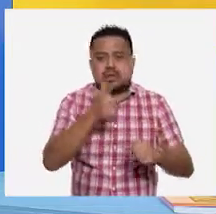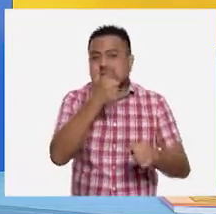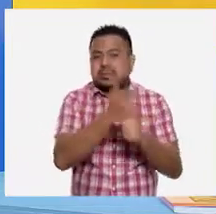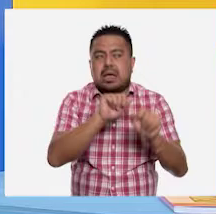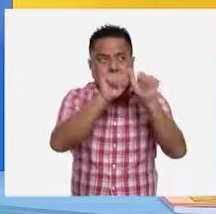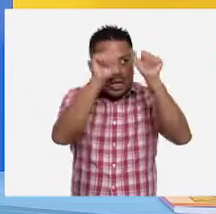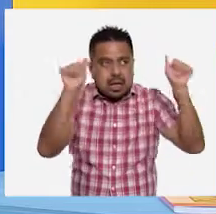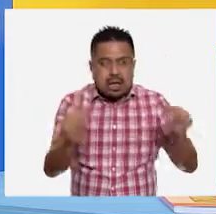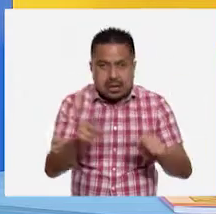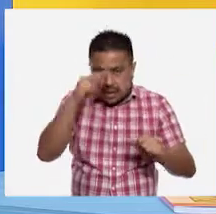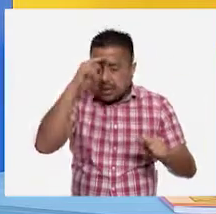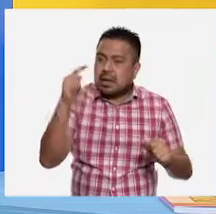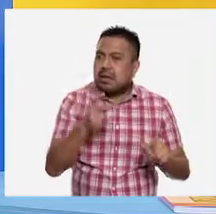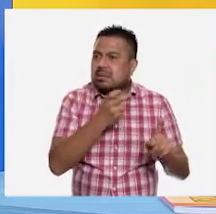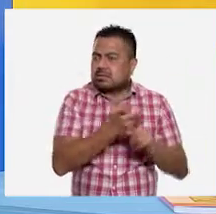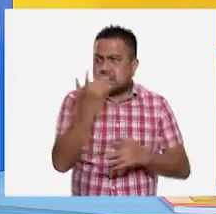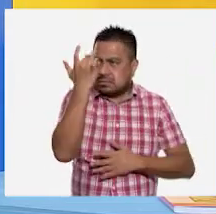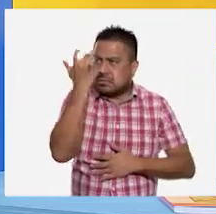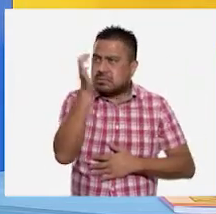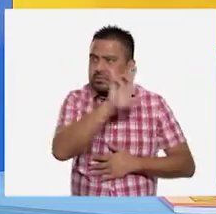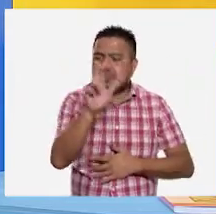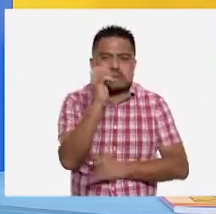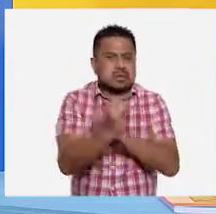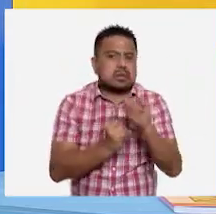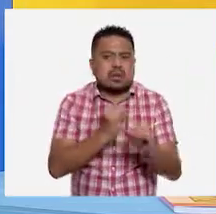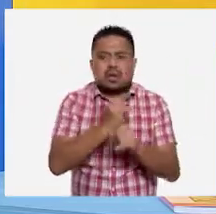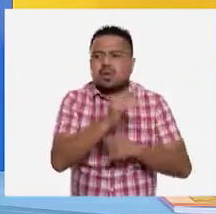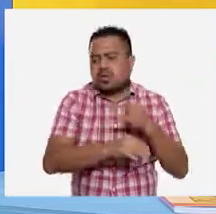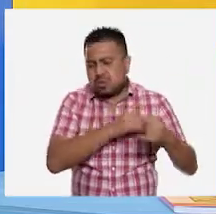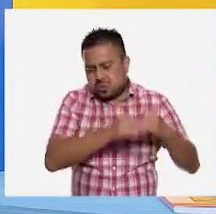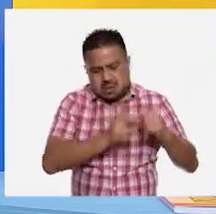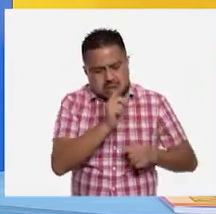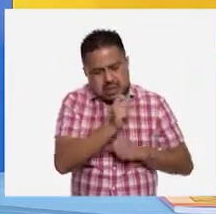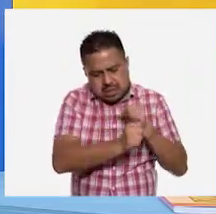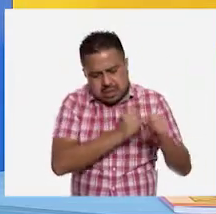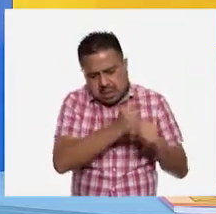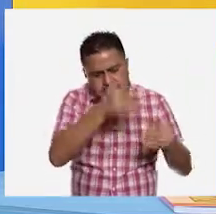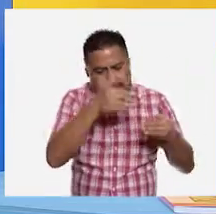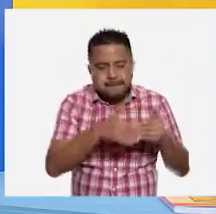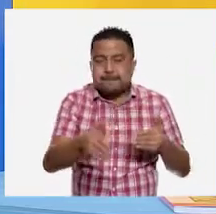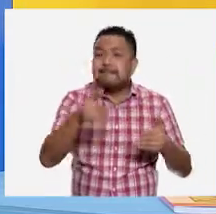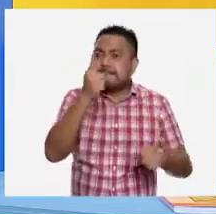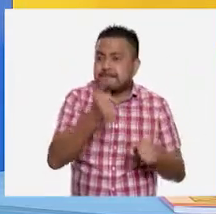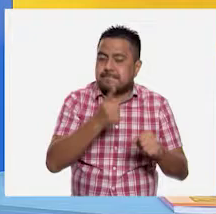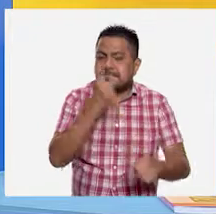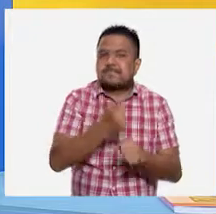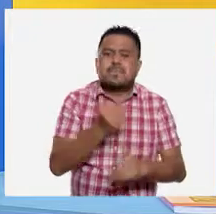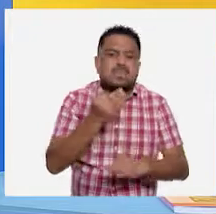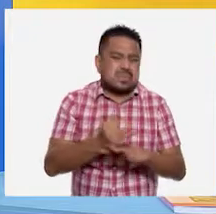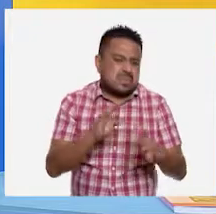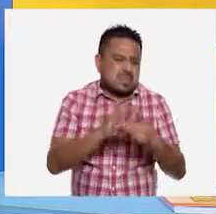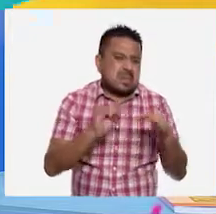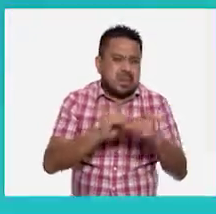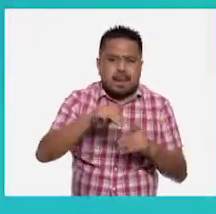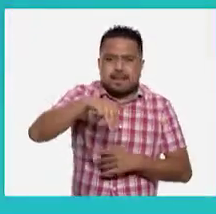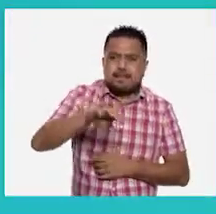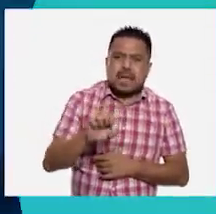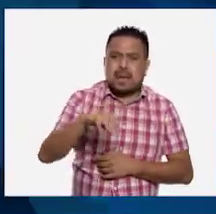mexicano que adquirieron un gran reconocimiento internacional en los últimos 30 años. Primero, hablaremos de Guillermo del Toro.